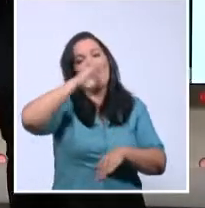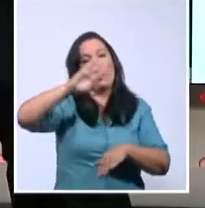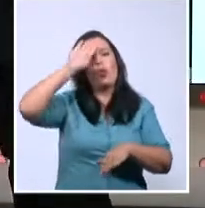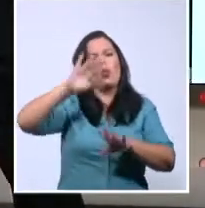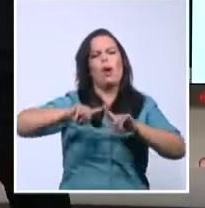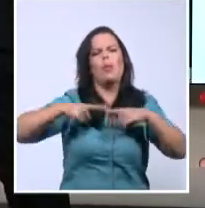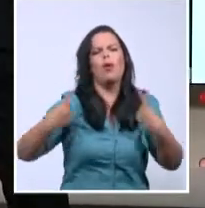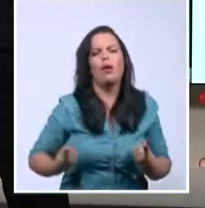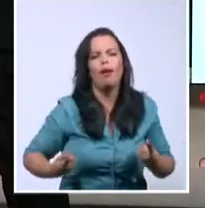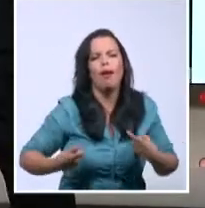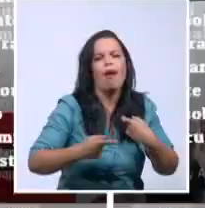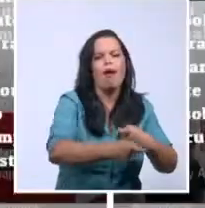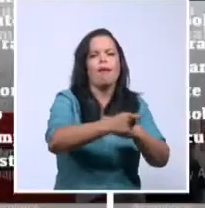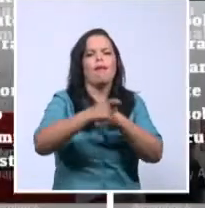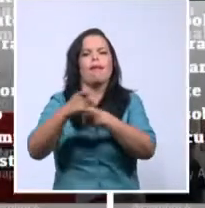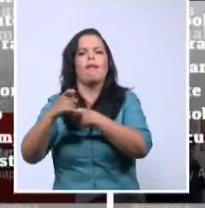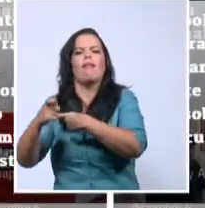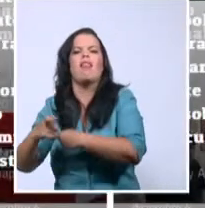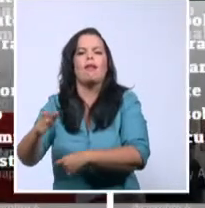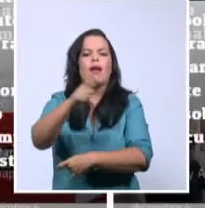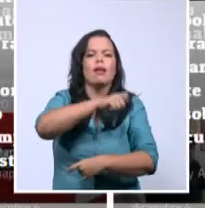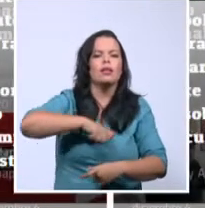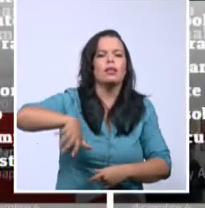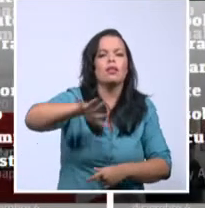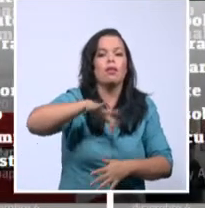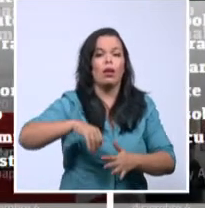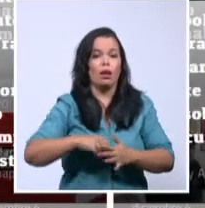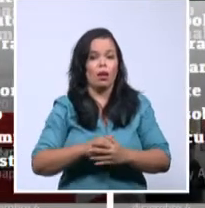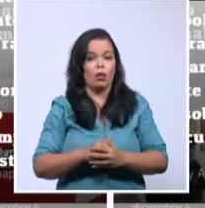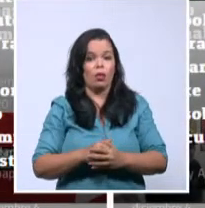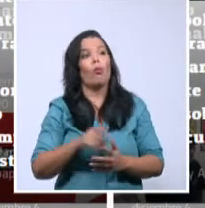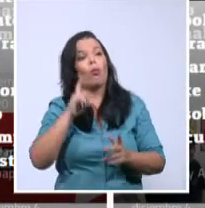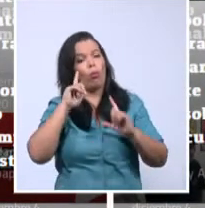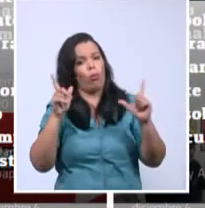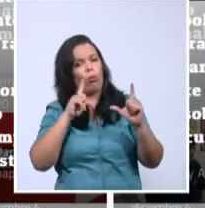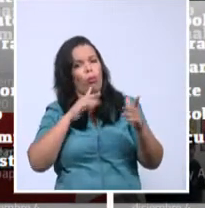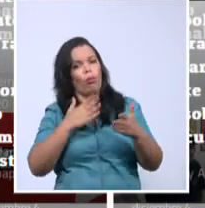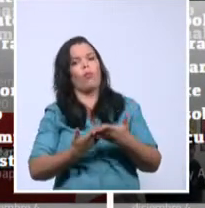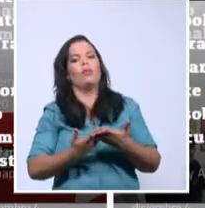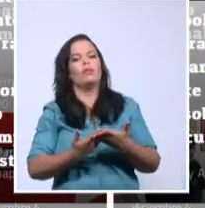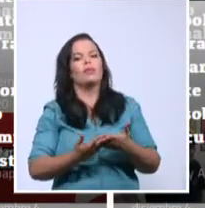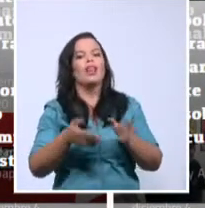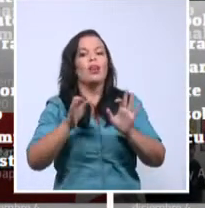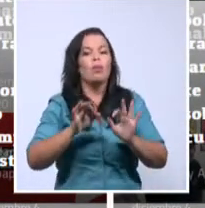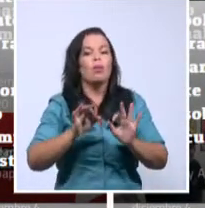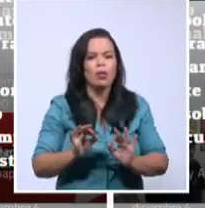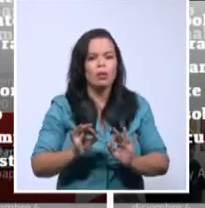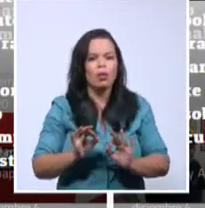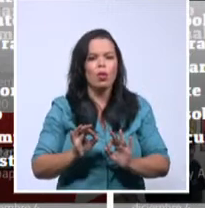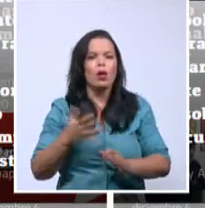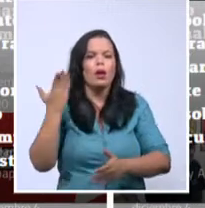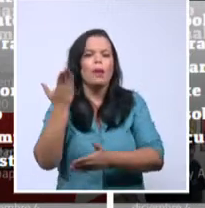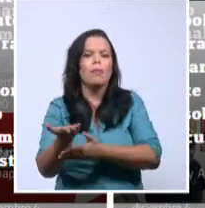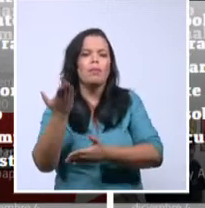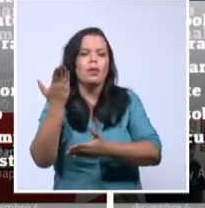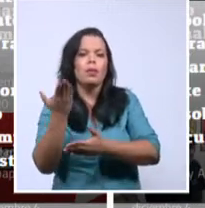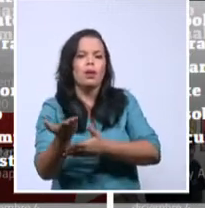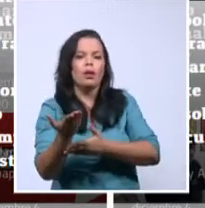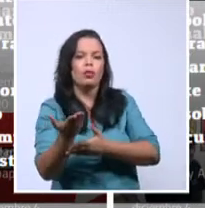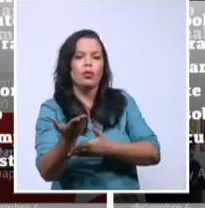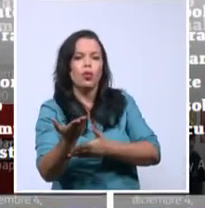de fuerzas internacionales encabezadas por Estados Unidos. Como acaba de pedir Osvaldo Gutiérrez Boronat, filo